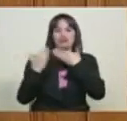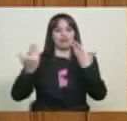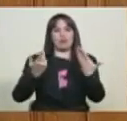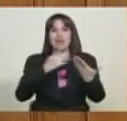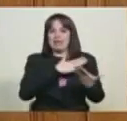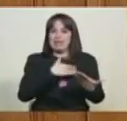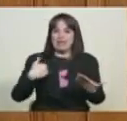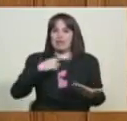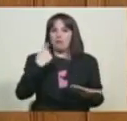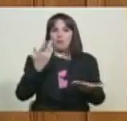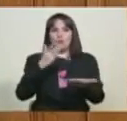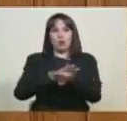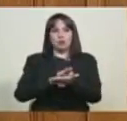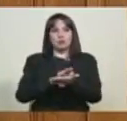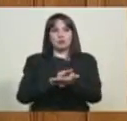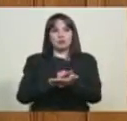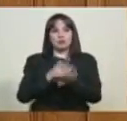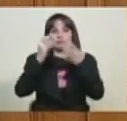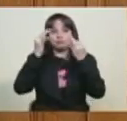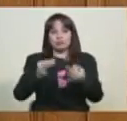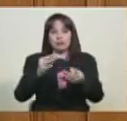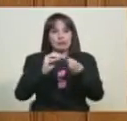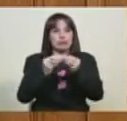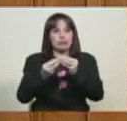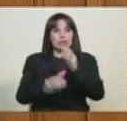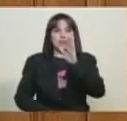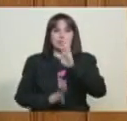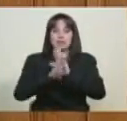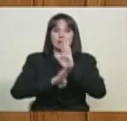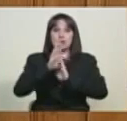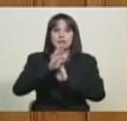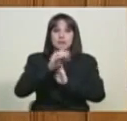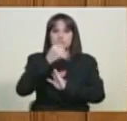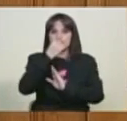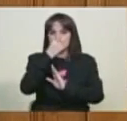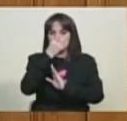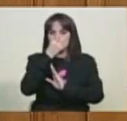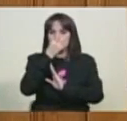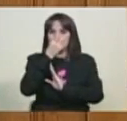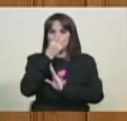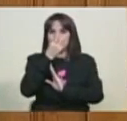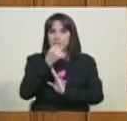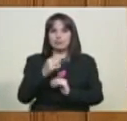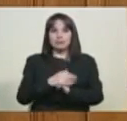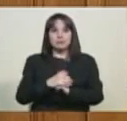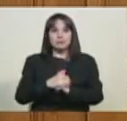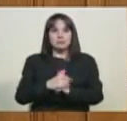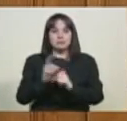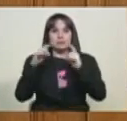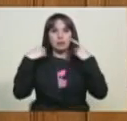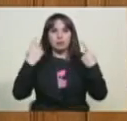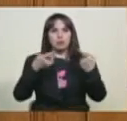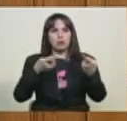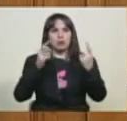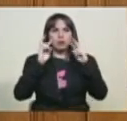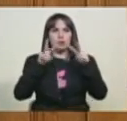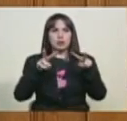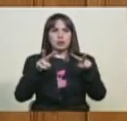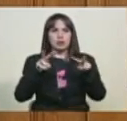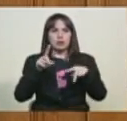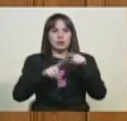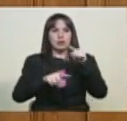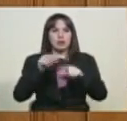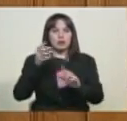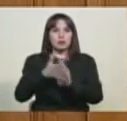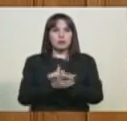atentado que está en pleno desarrollo. Y es cuando atiendo el llamado de